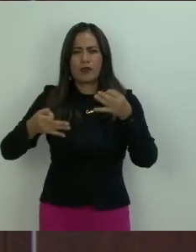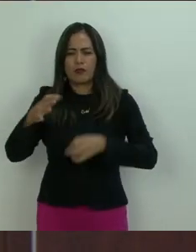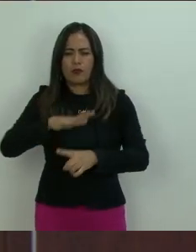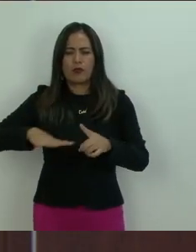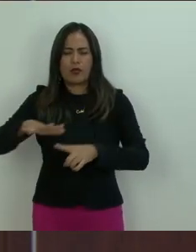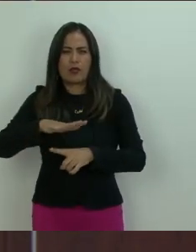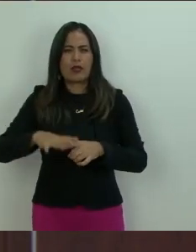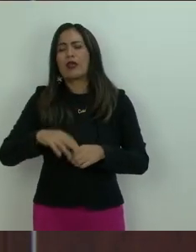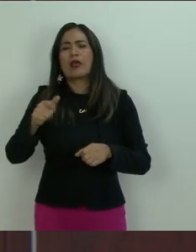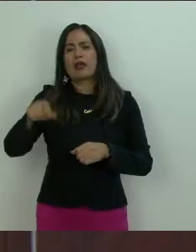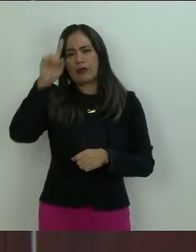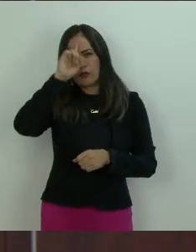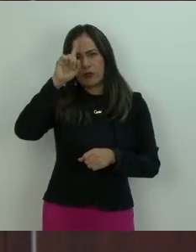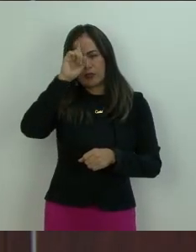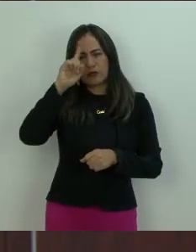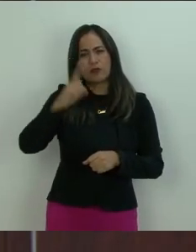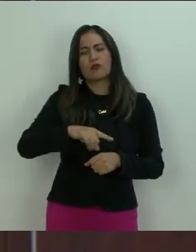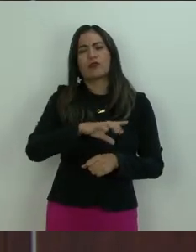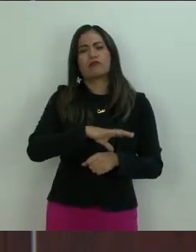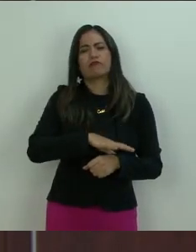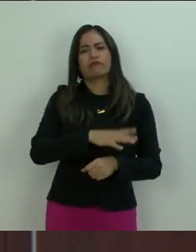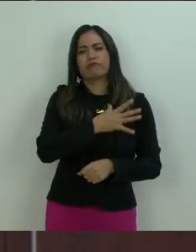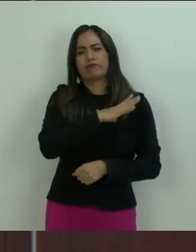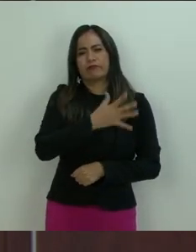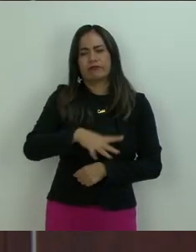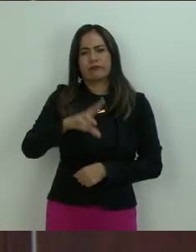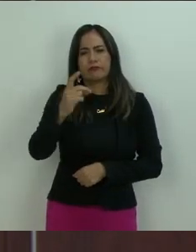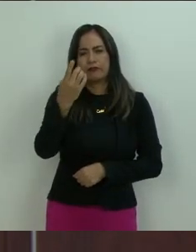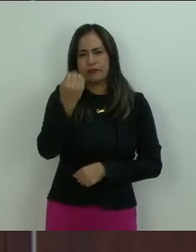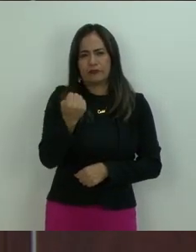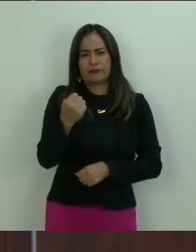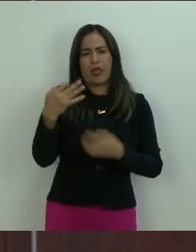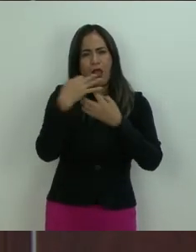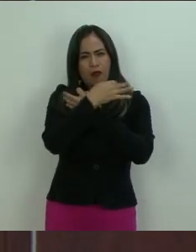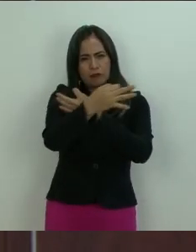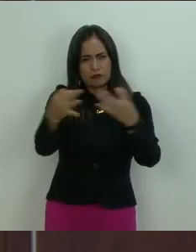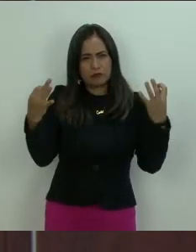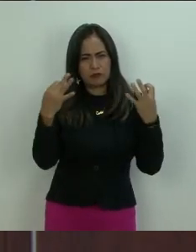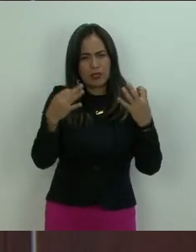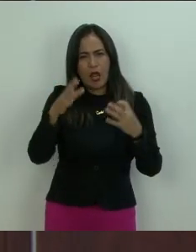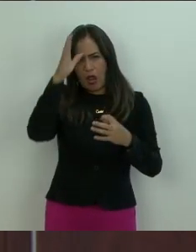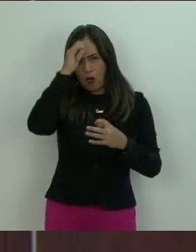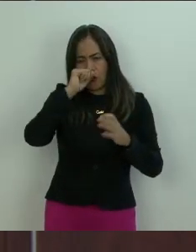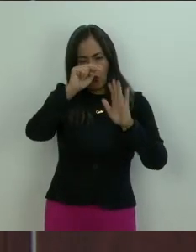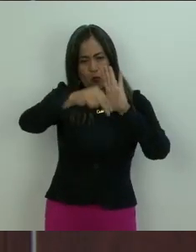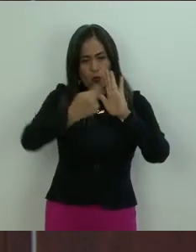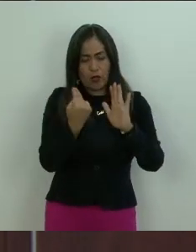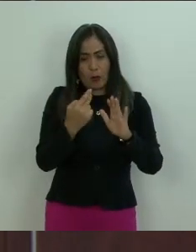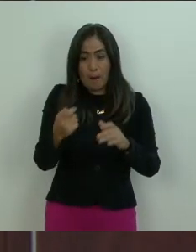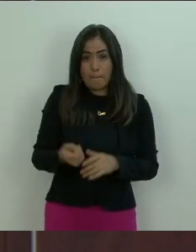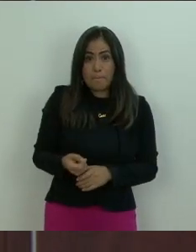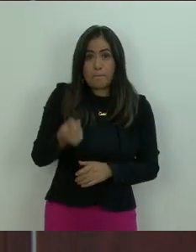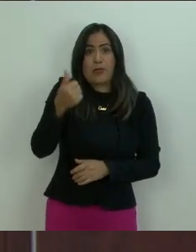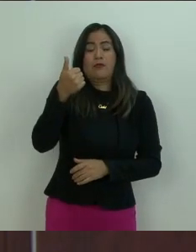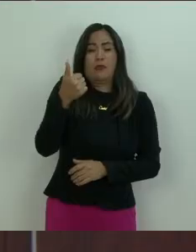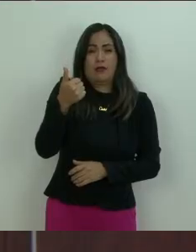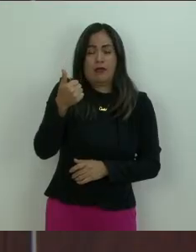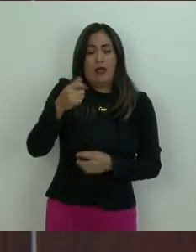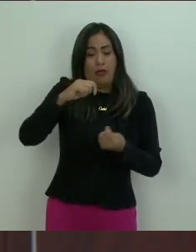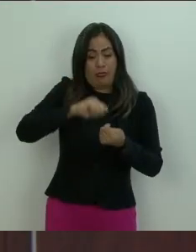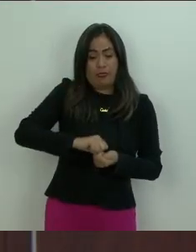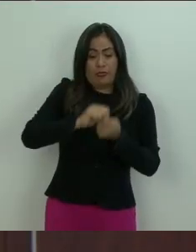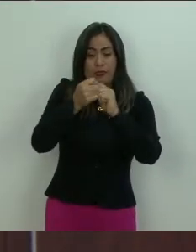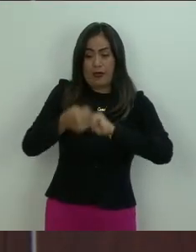General 39, al difundirla, es la primera vez que una convención está traducida ya